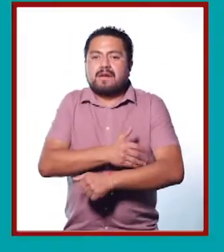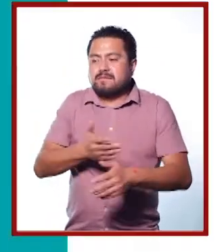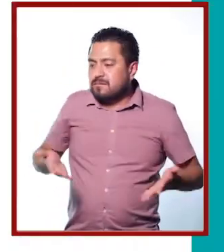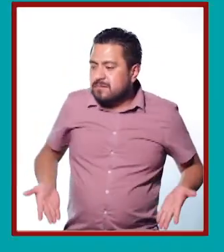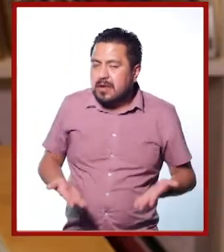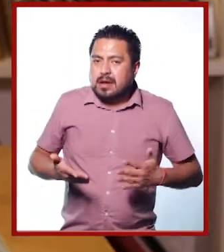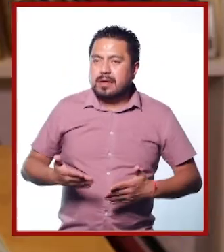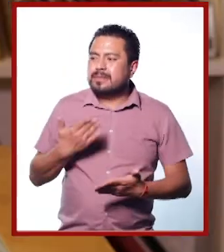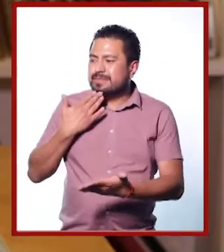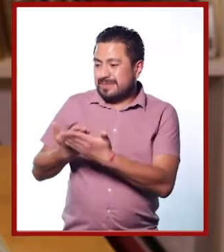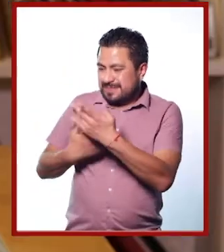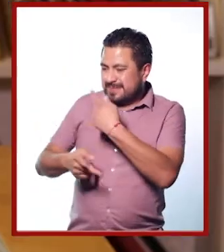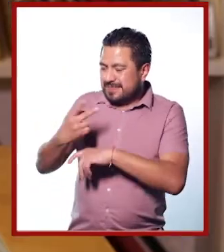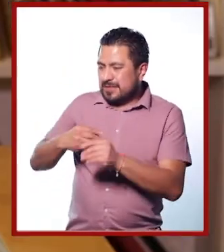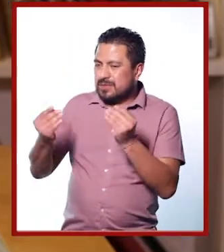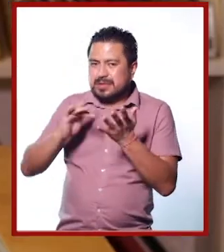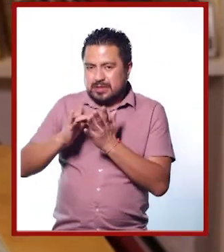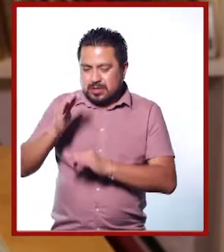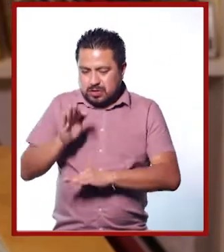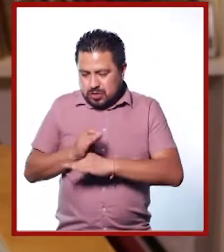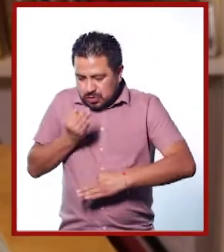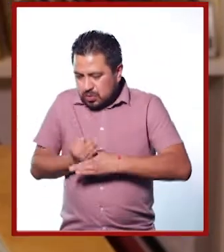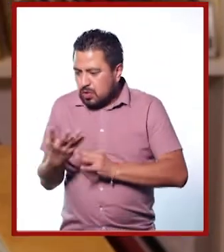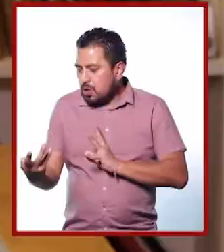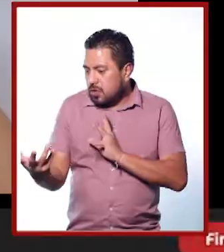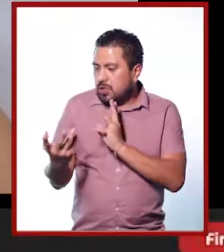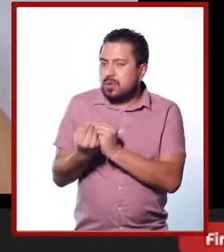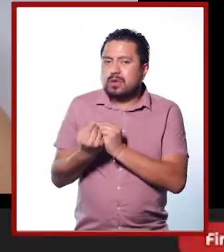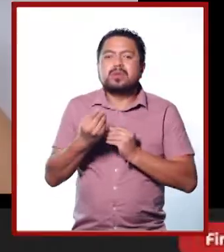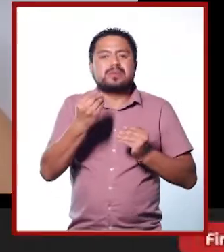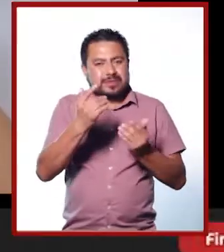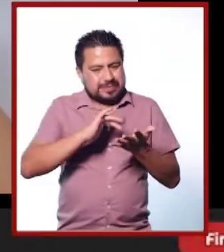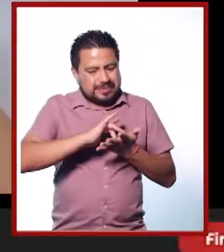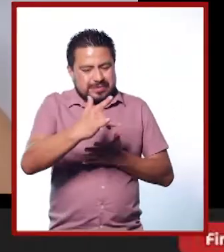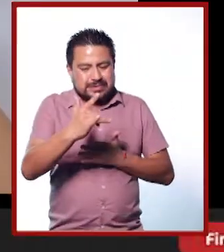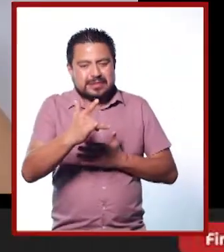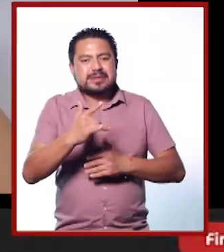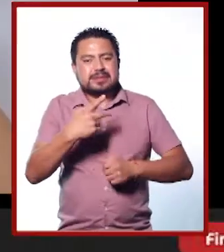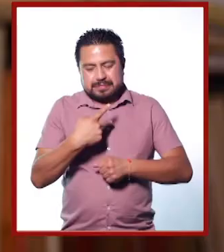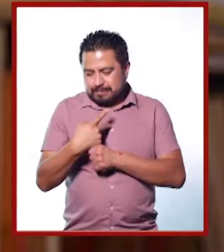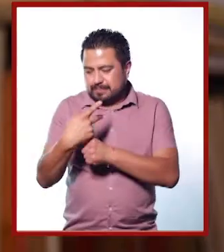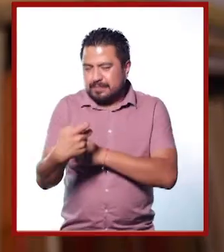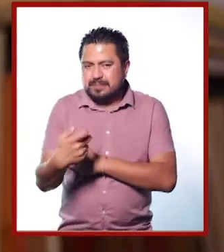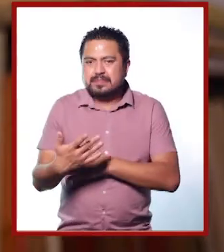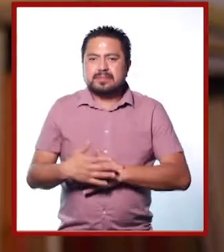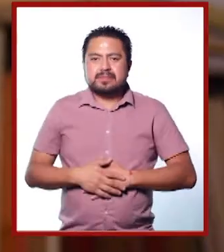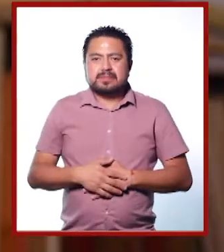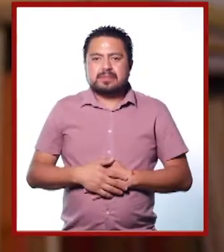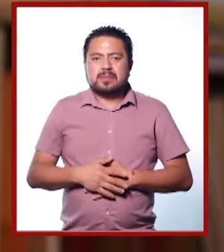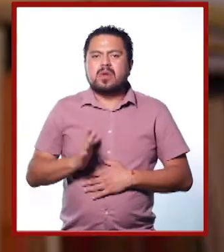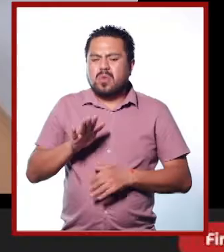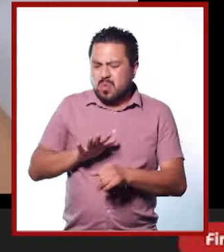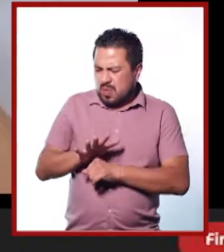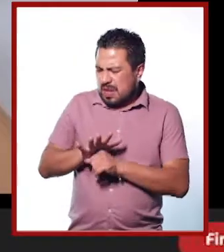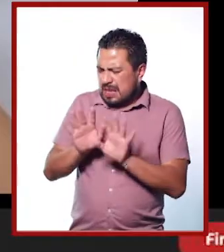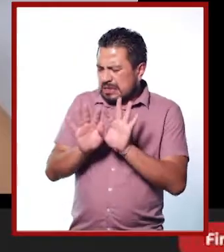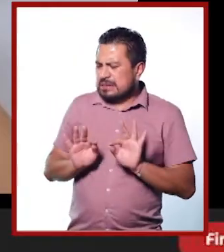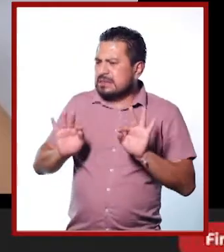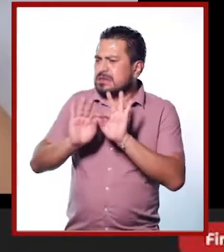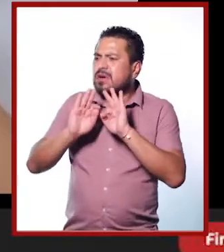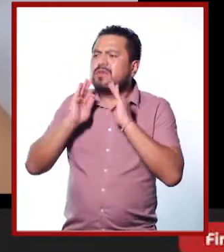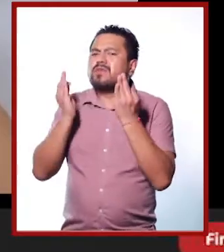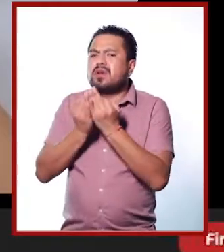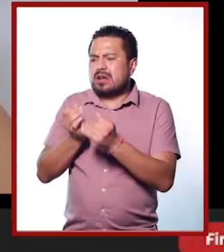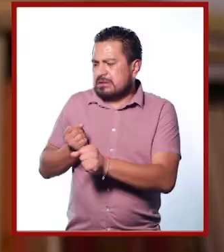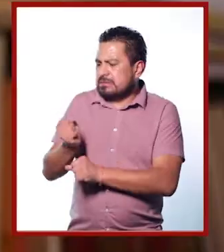familiar. Maite, bienvenida. Muchísimas gracias por estar con nosotros. Muchas gracias por invitarme. Al contrario. ¿Cuáles son las